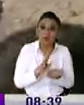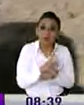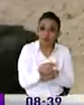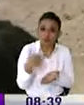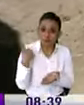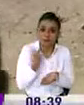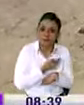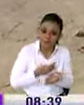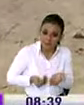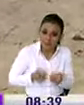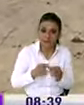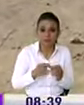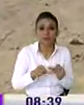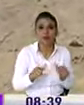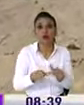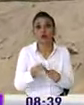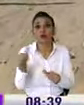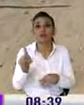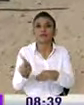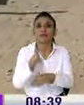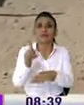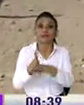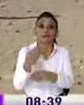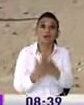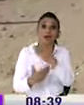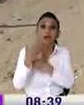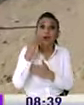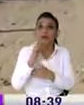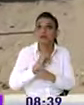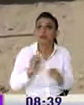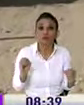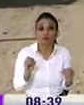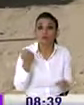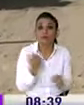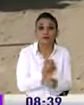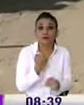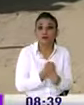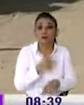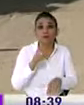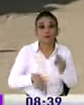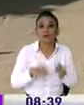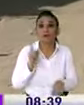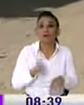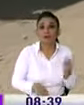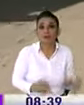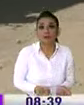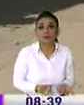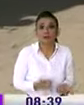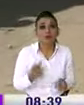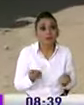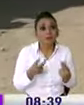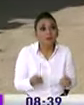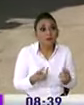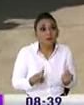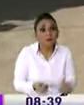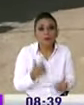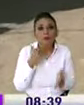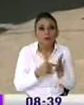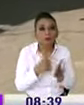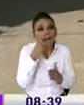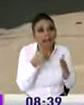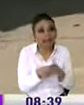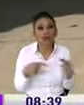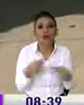hay otras directivas de antes que han sido y no les deja trabajar bonitamente, como decir, enseguida están ellos, como decir, yendo a la